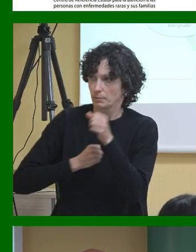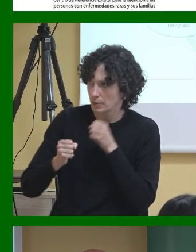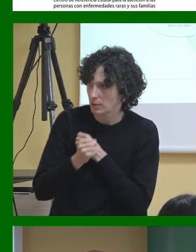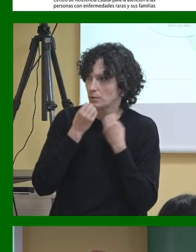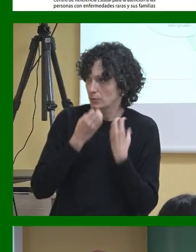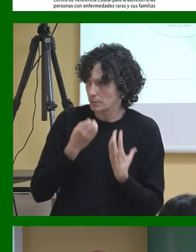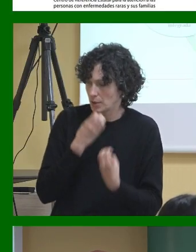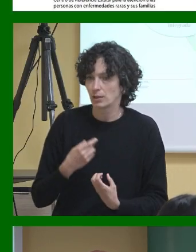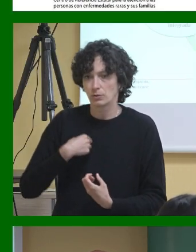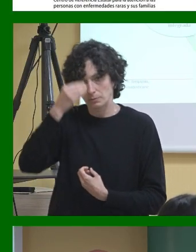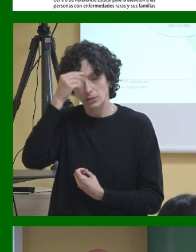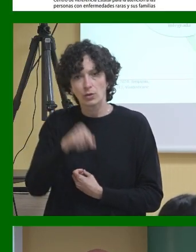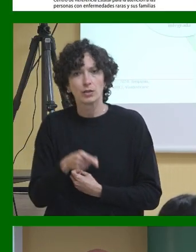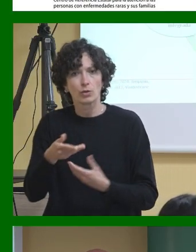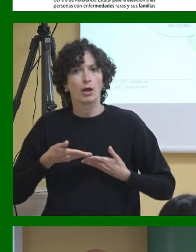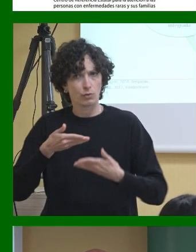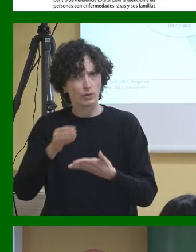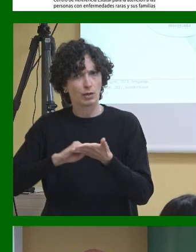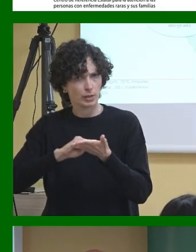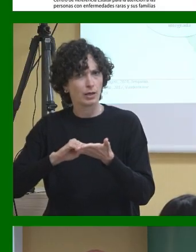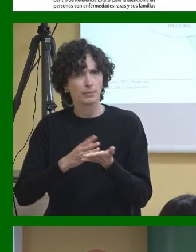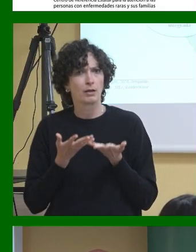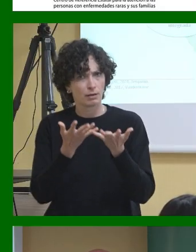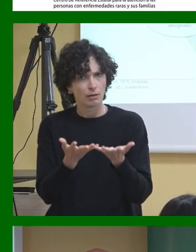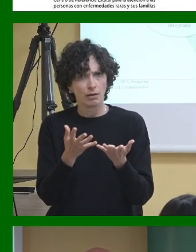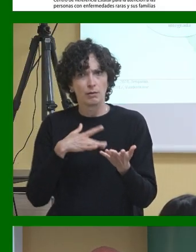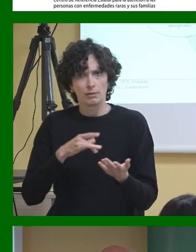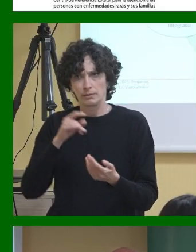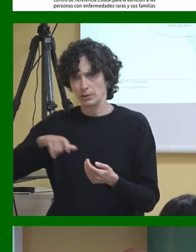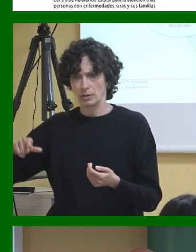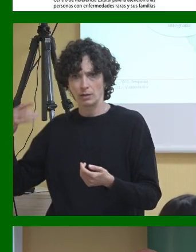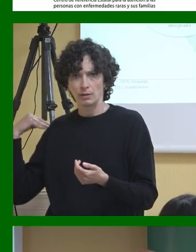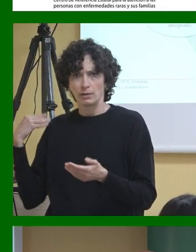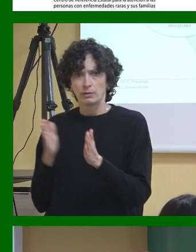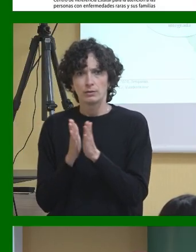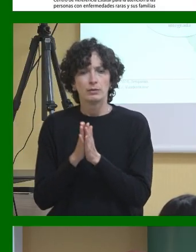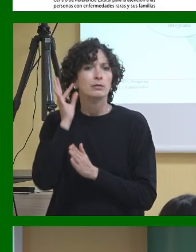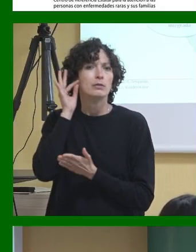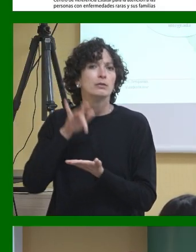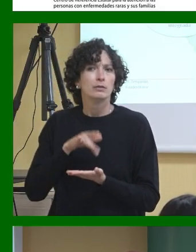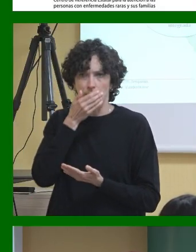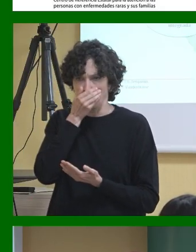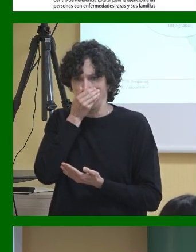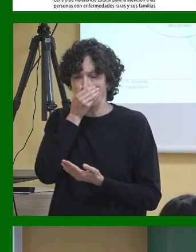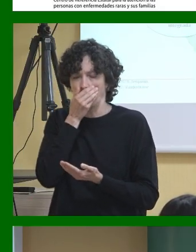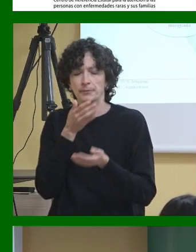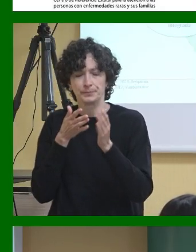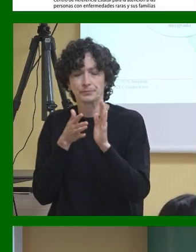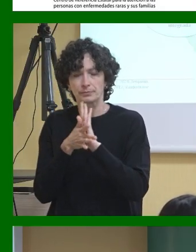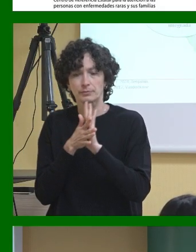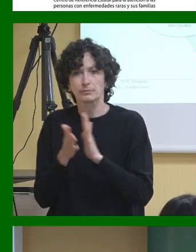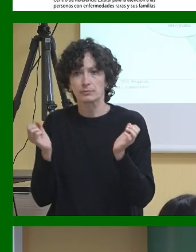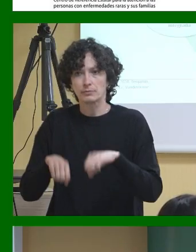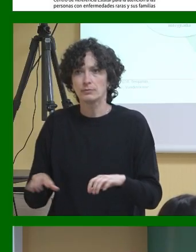yo creo que eso es terapéutico y curativo. Y lo ha comentado muy bien las personas, las compañeras que han estado aquí antes. Pero luego te piden, bueno, ¿y qué hago yo